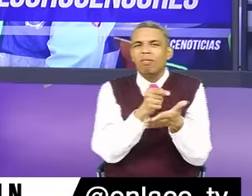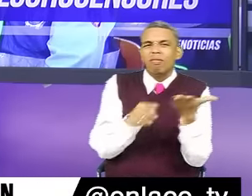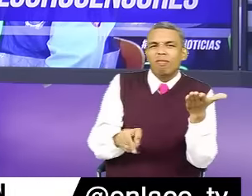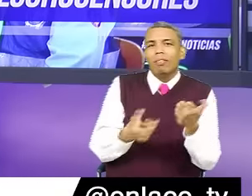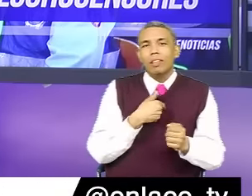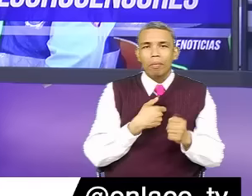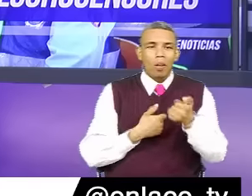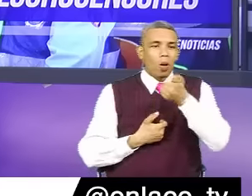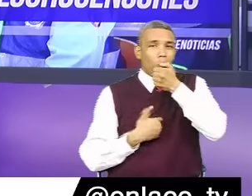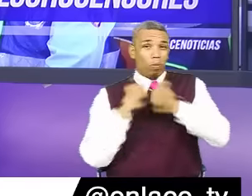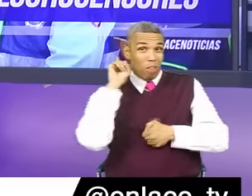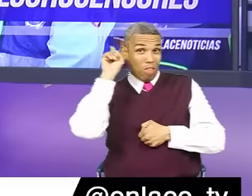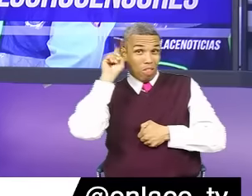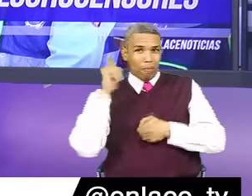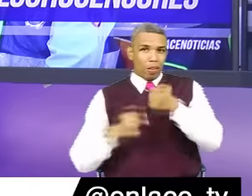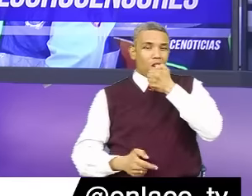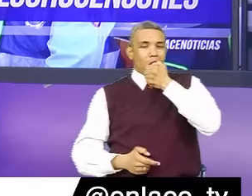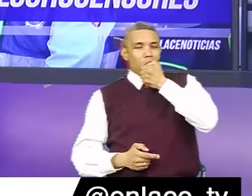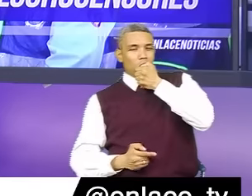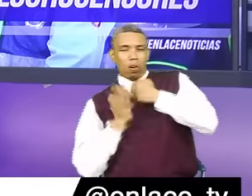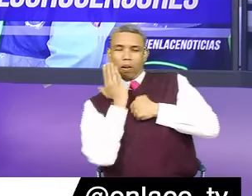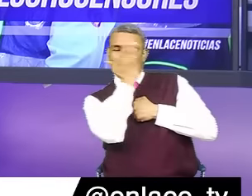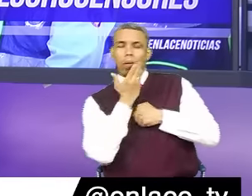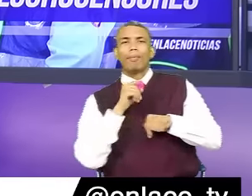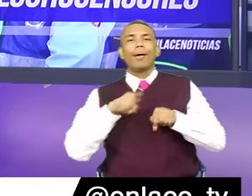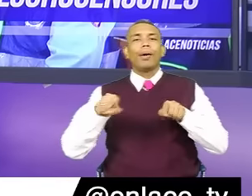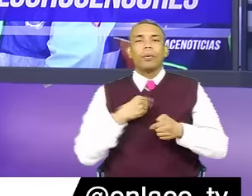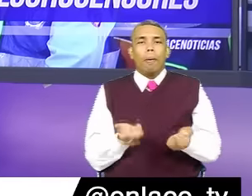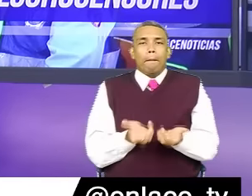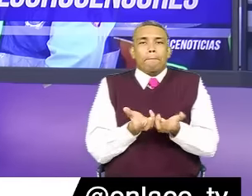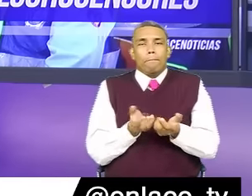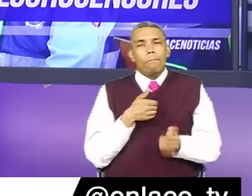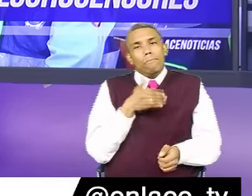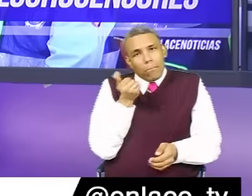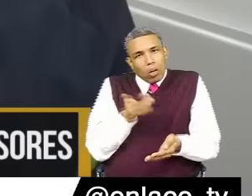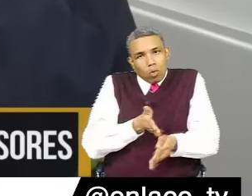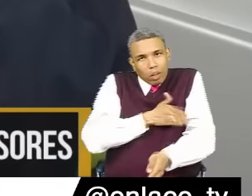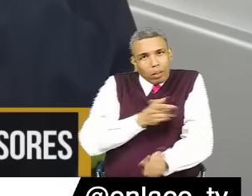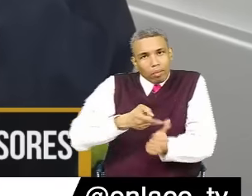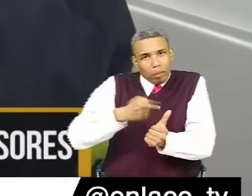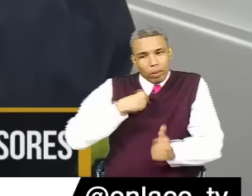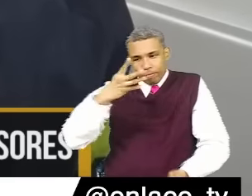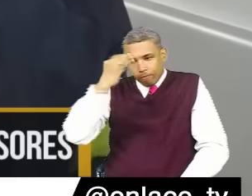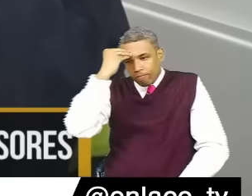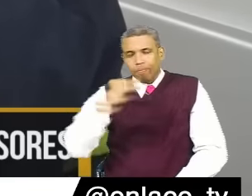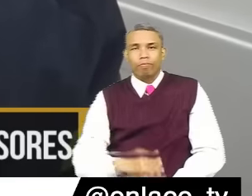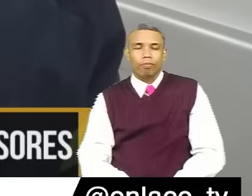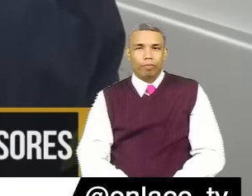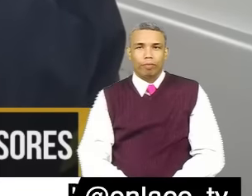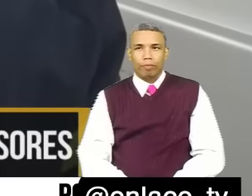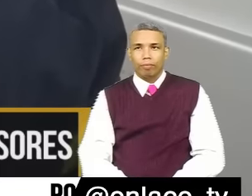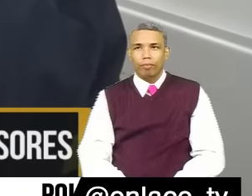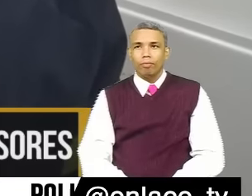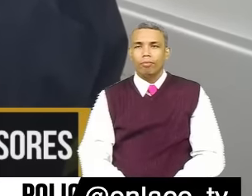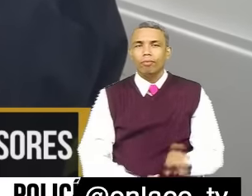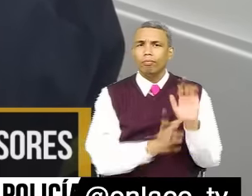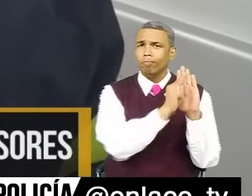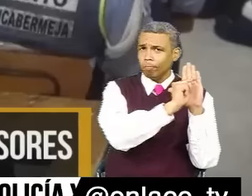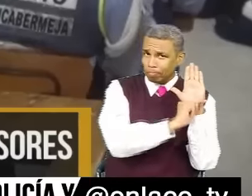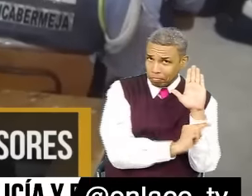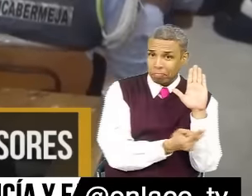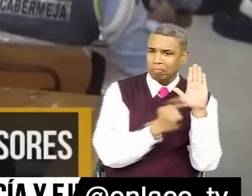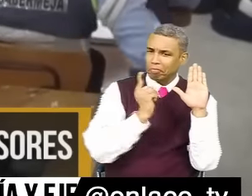protocolo emanado por la ley ante un accidente con lesionado u occiso. Su conocimiento sobre normas de tránsito fue evaluado y